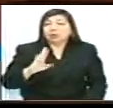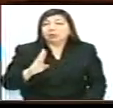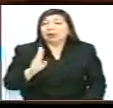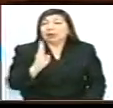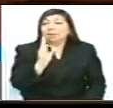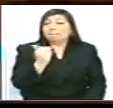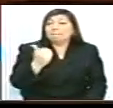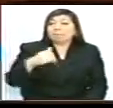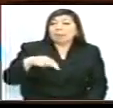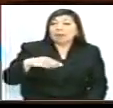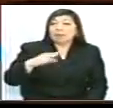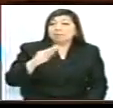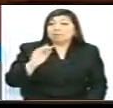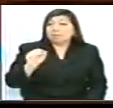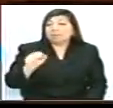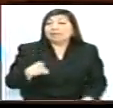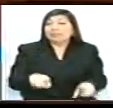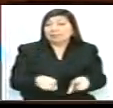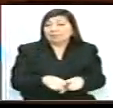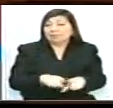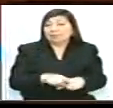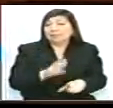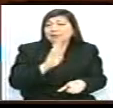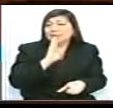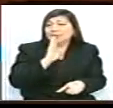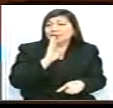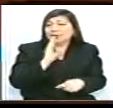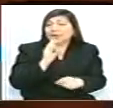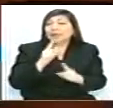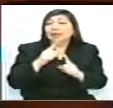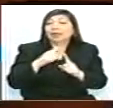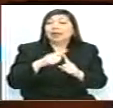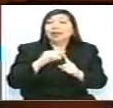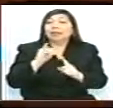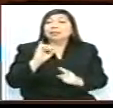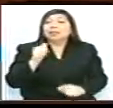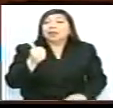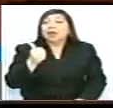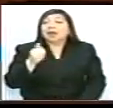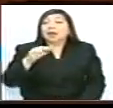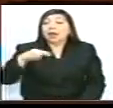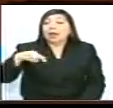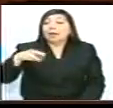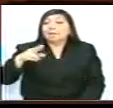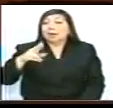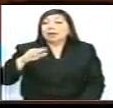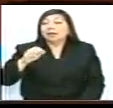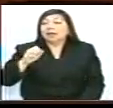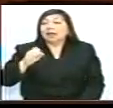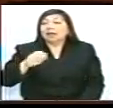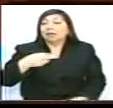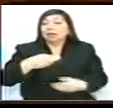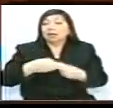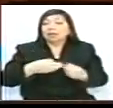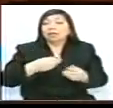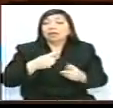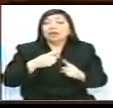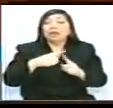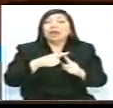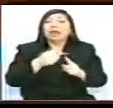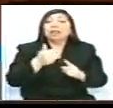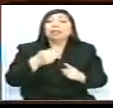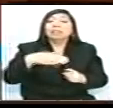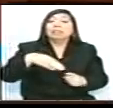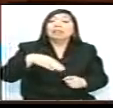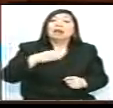Bambas, pero también estamos hablando de Tía María, o sea, estamos hablando de los productores del Valle del Tambo.